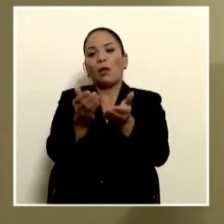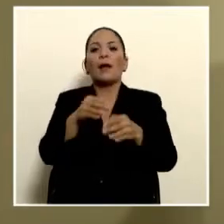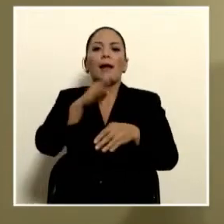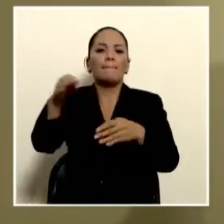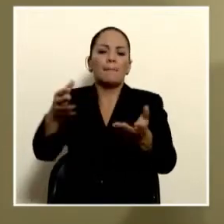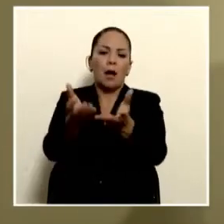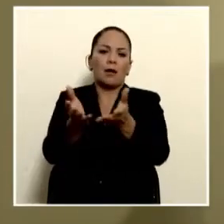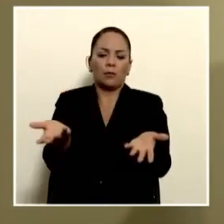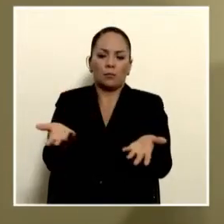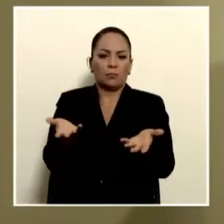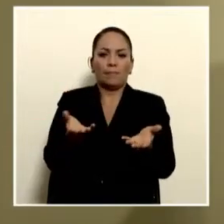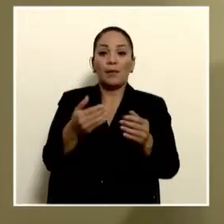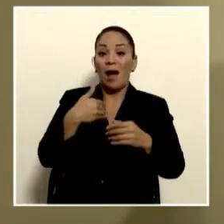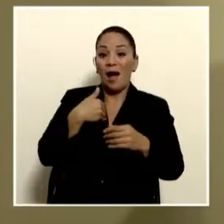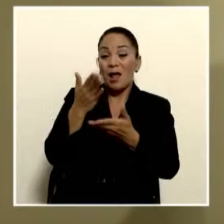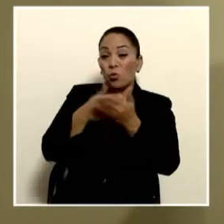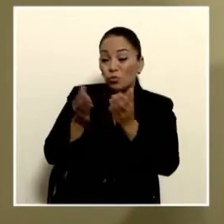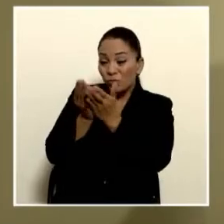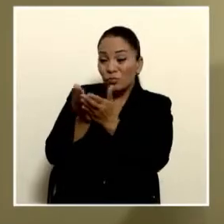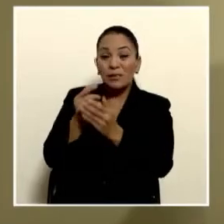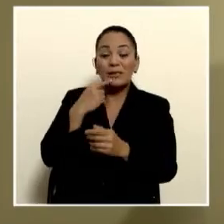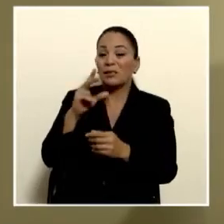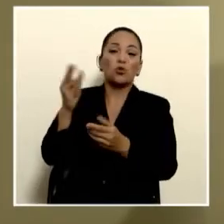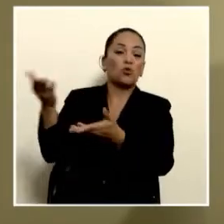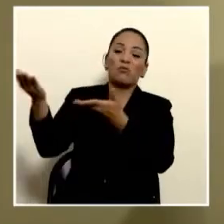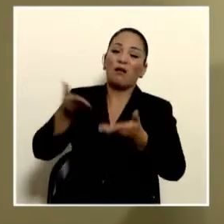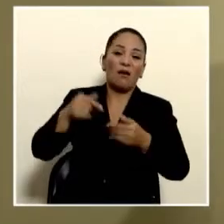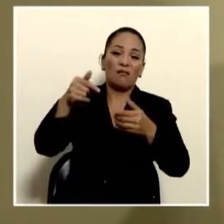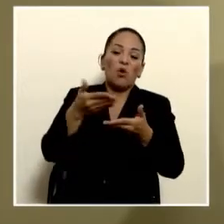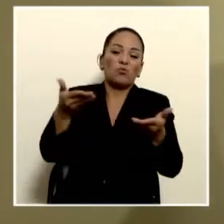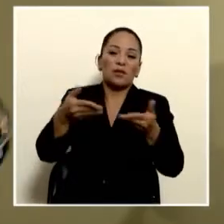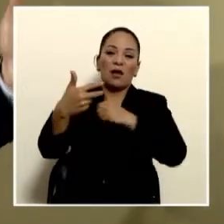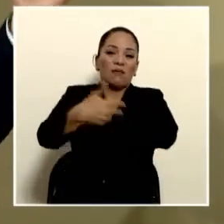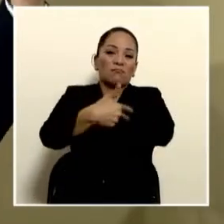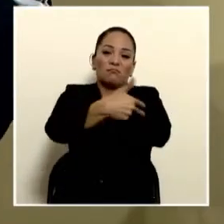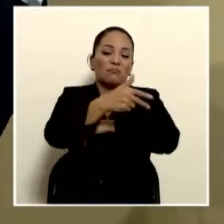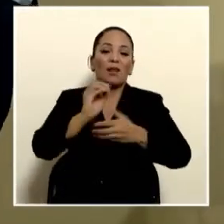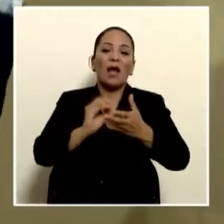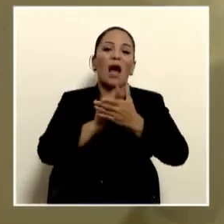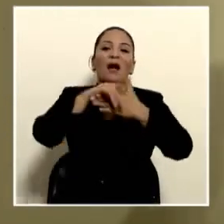hay navieras que dicen que no traen cosas a Caldera.